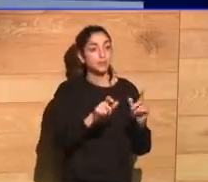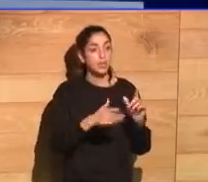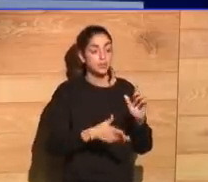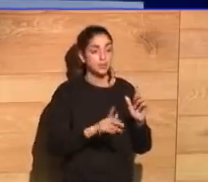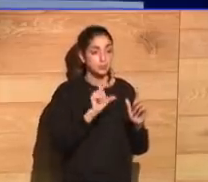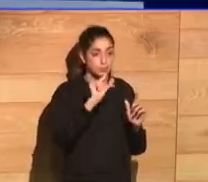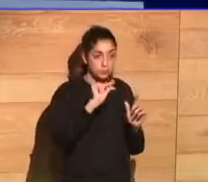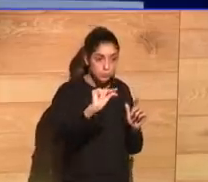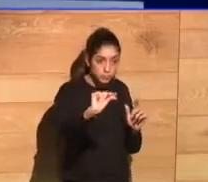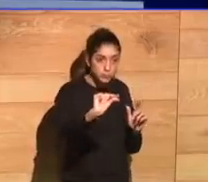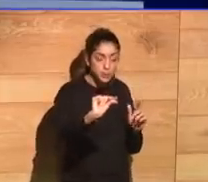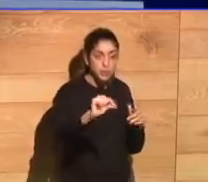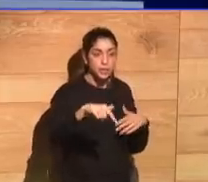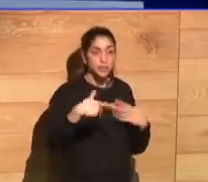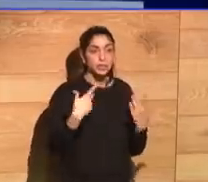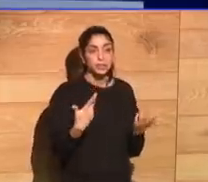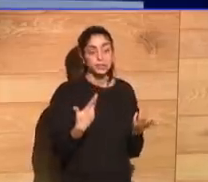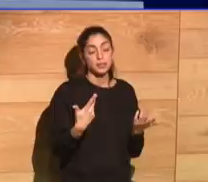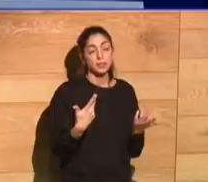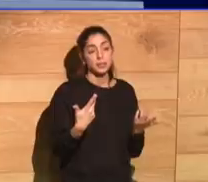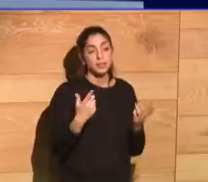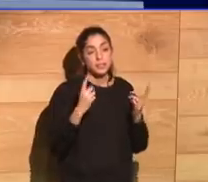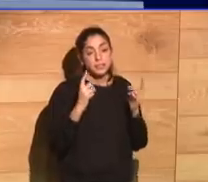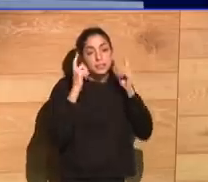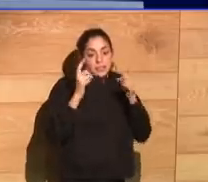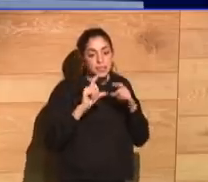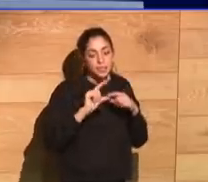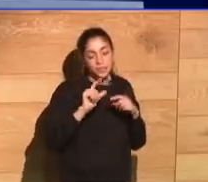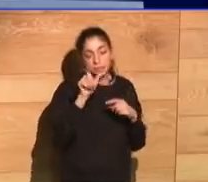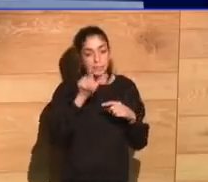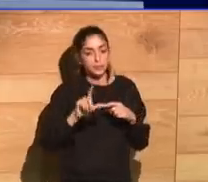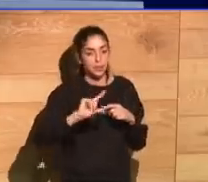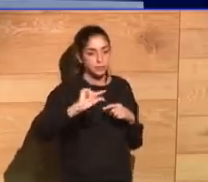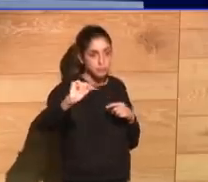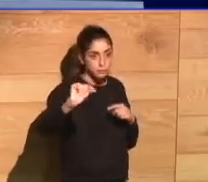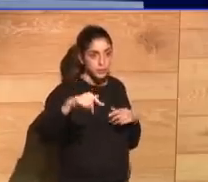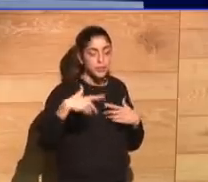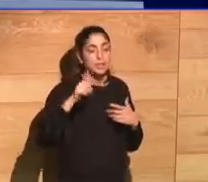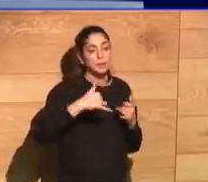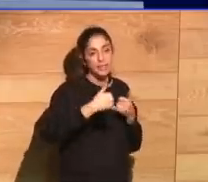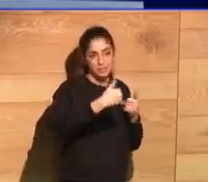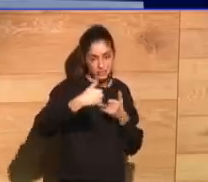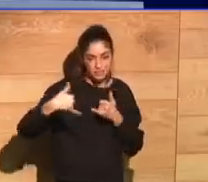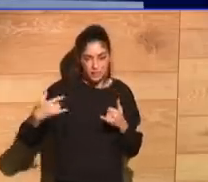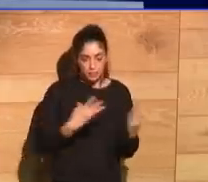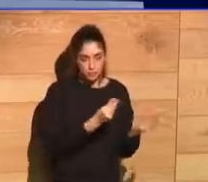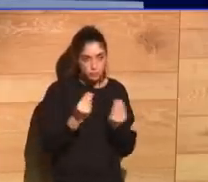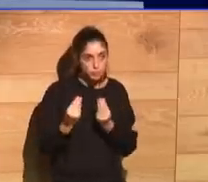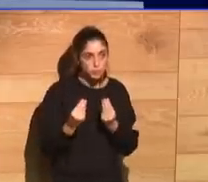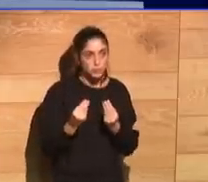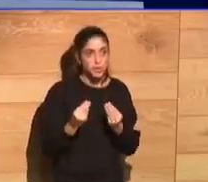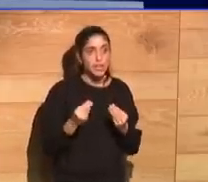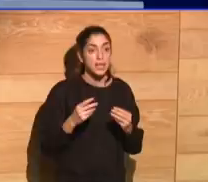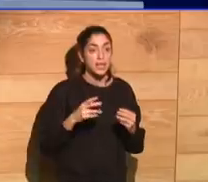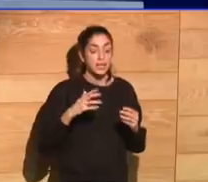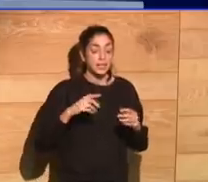y al reducirlo dará la impresión de que se aleja mucho más. Otras veces son simplemente cables y hay varios planos, de hecho, en los que aterriza o